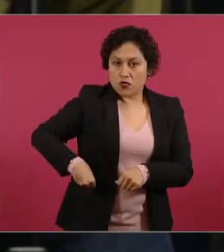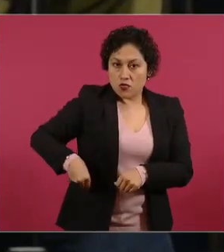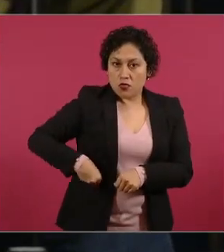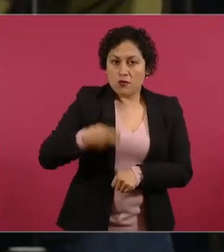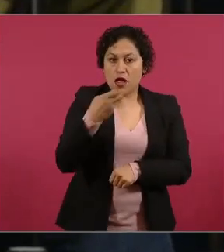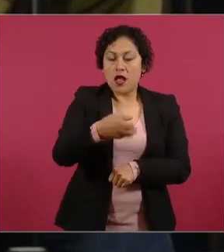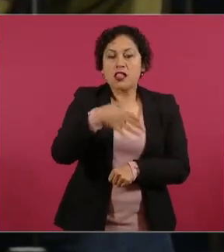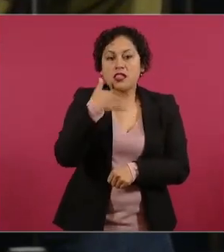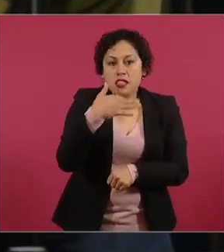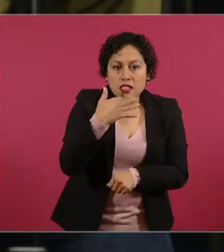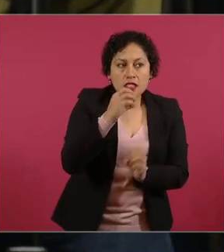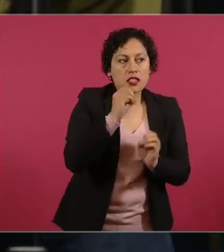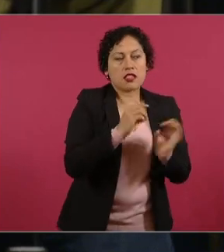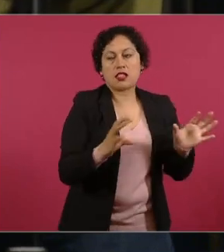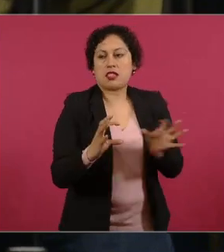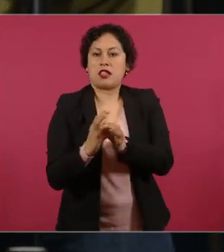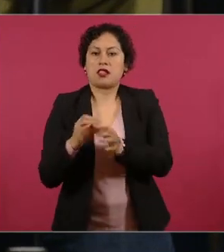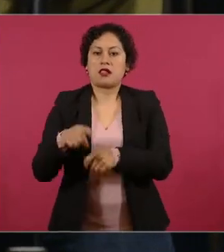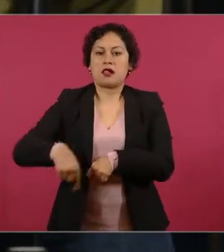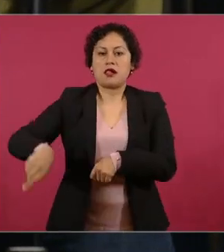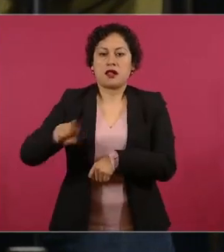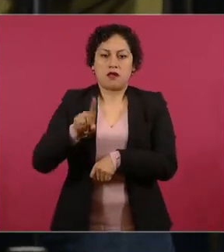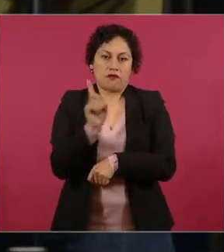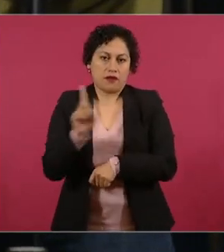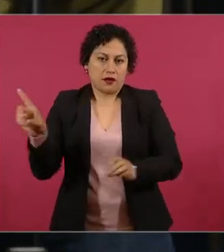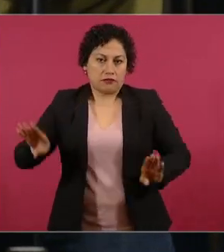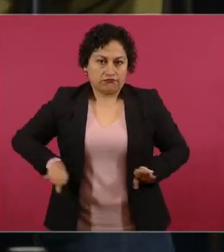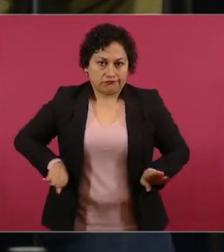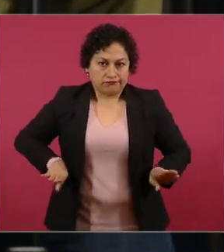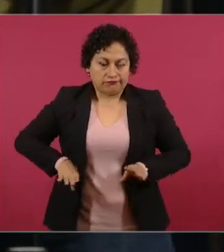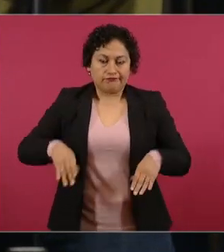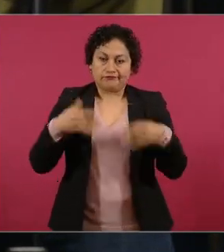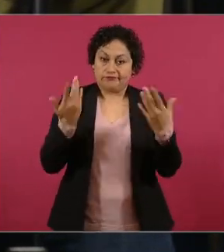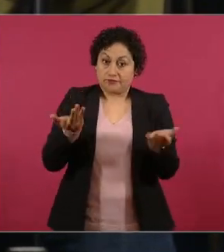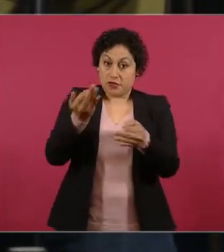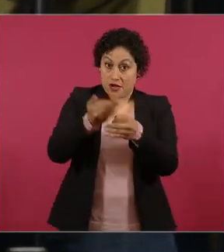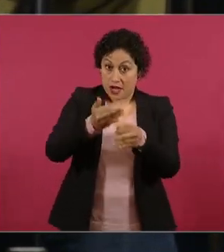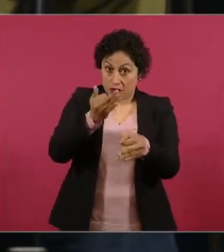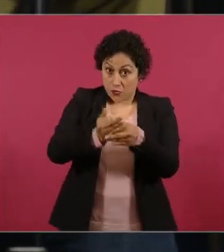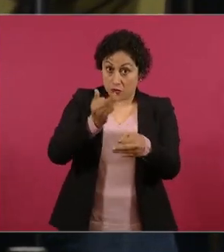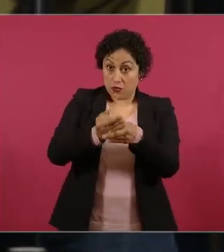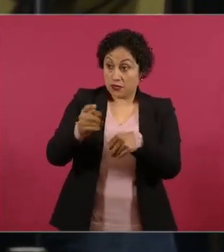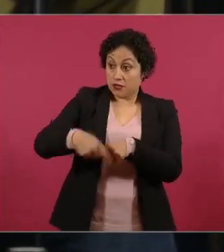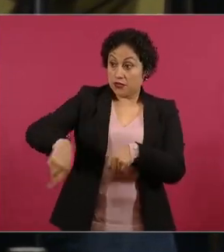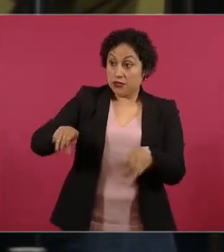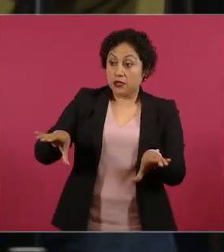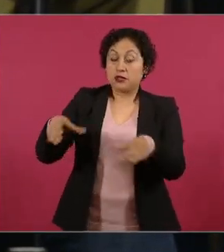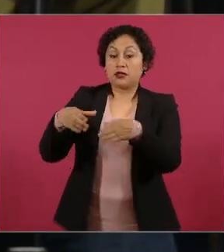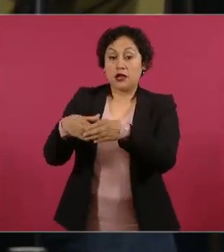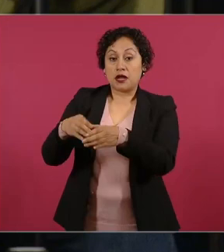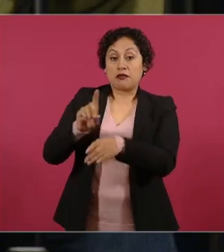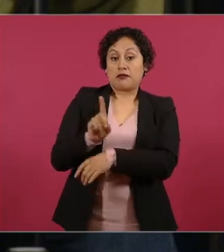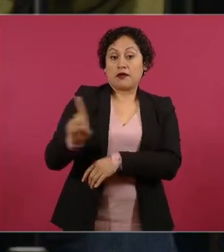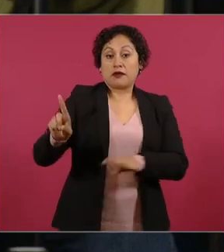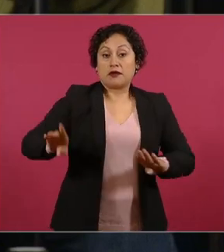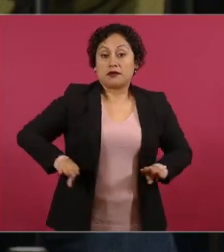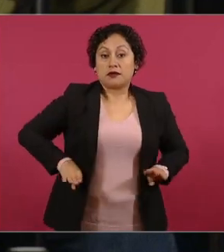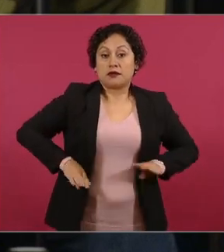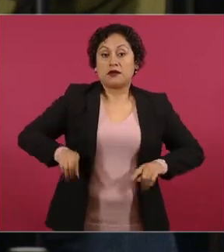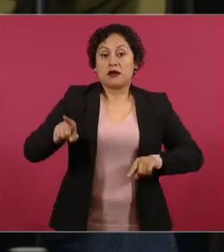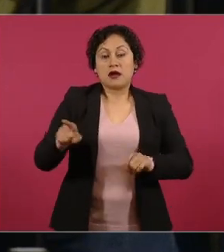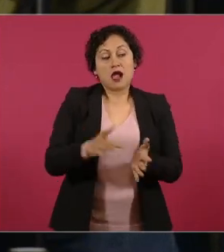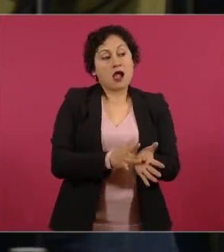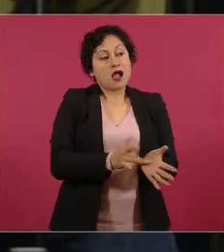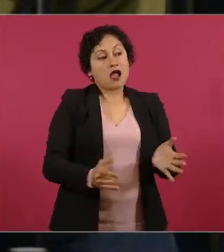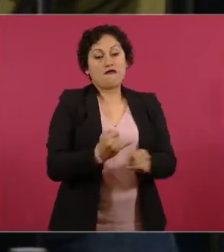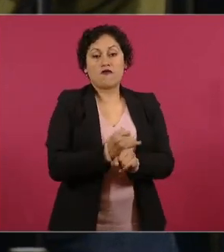sucio para la derecha. En este caso, pues la derecha toma esta bandera de la vulneración de los datos personales